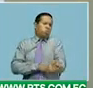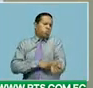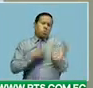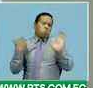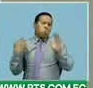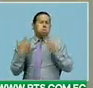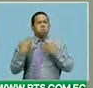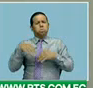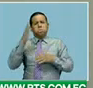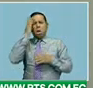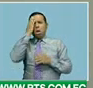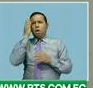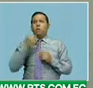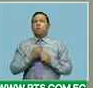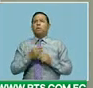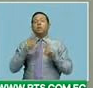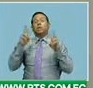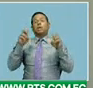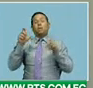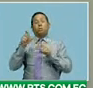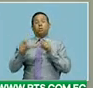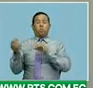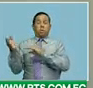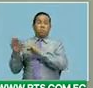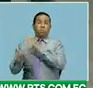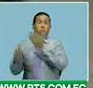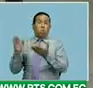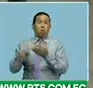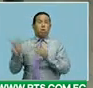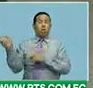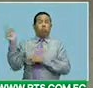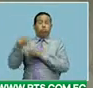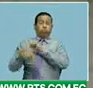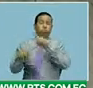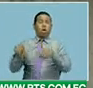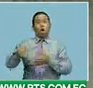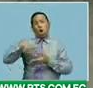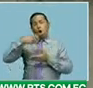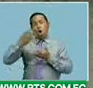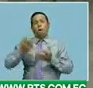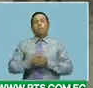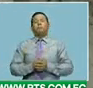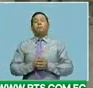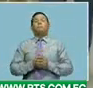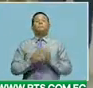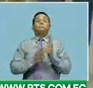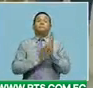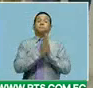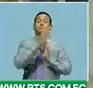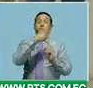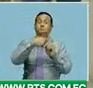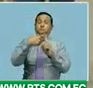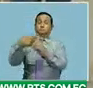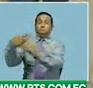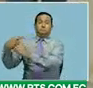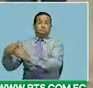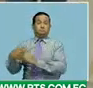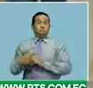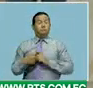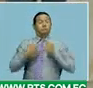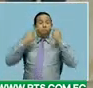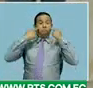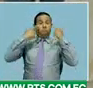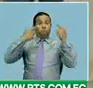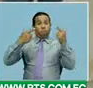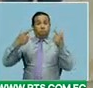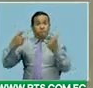para que los fieles difuntos vengan y coman un poco. Los cementerios de la provincia fueron vigilados por personal municipal. Asimismo, la